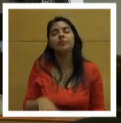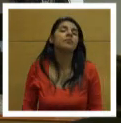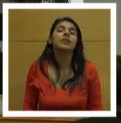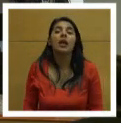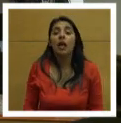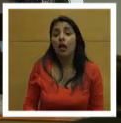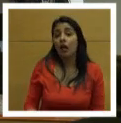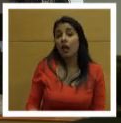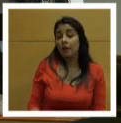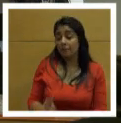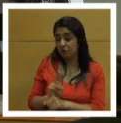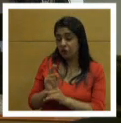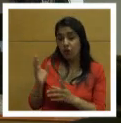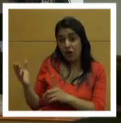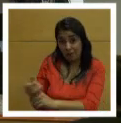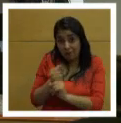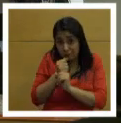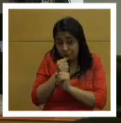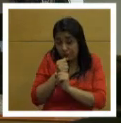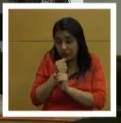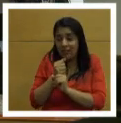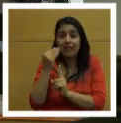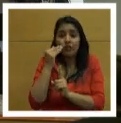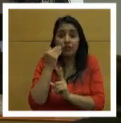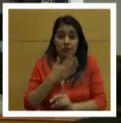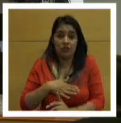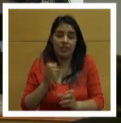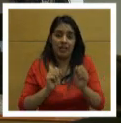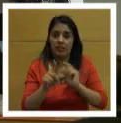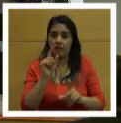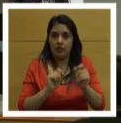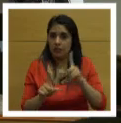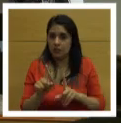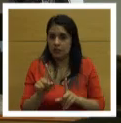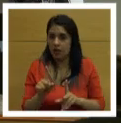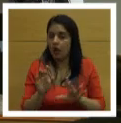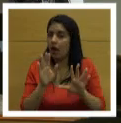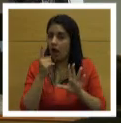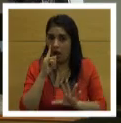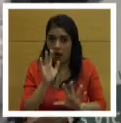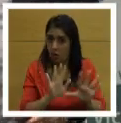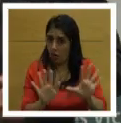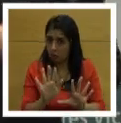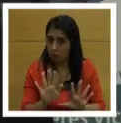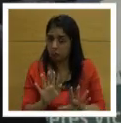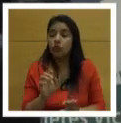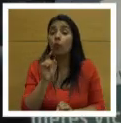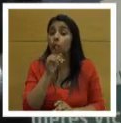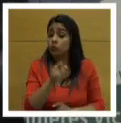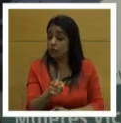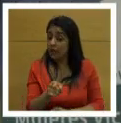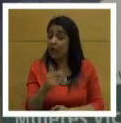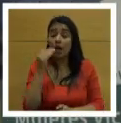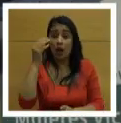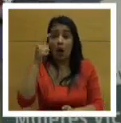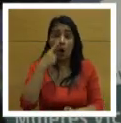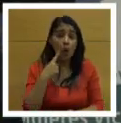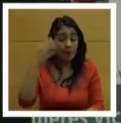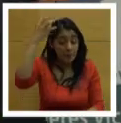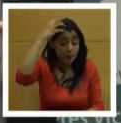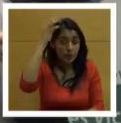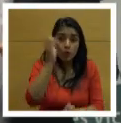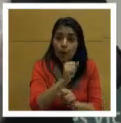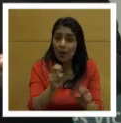en la habitación, y los niños querían defenderse. Y el dragón hechicero dijo, cuidado, ustedes no pueden hacer nada, porque son príncipes, están sometidos a mi poder, y por lo